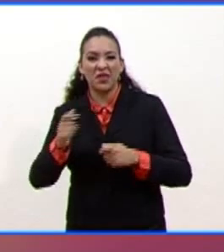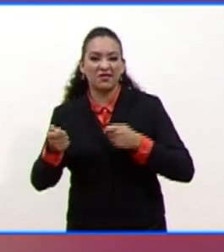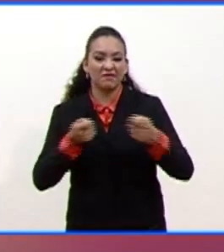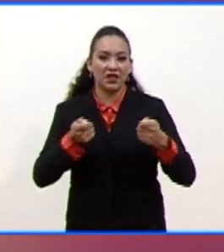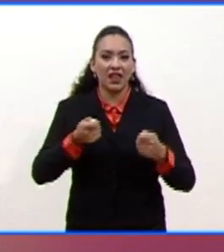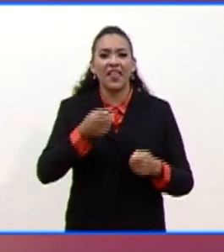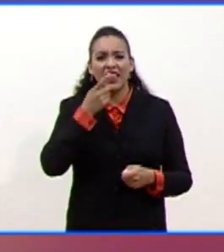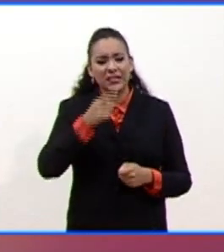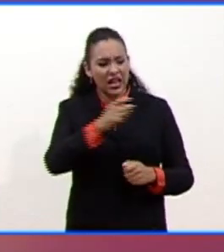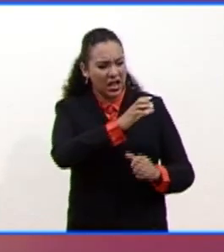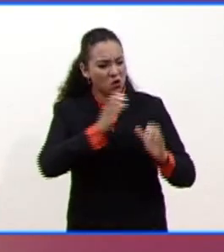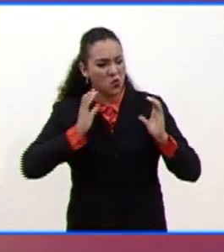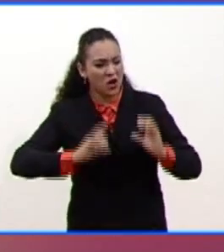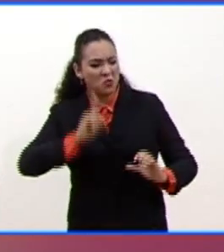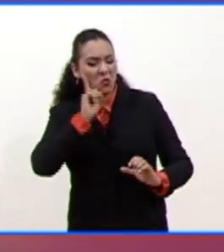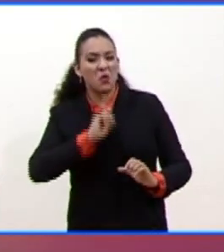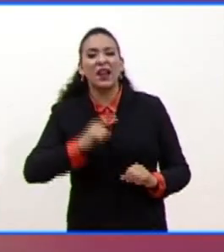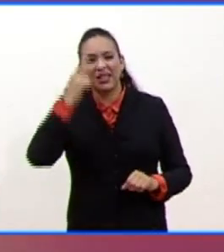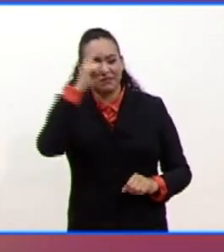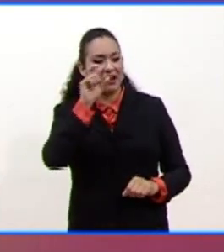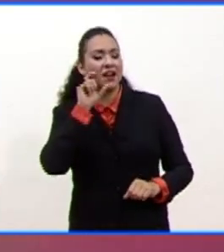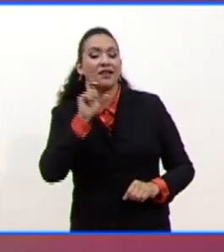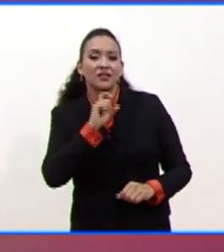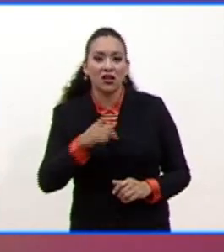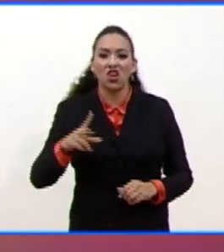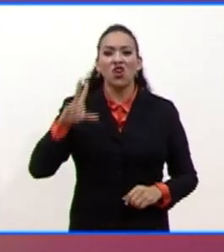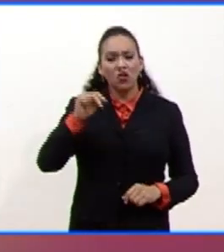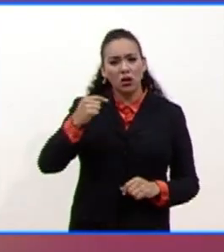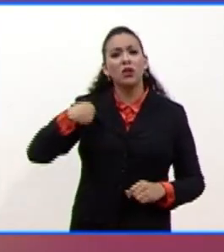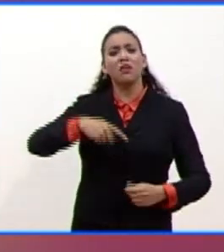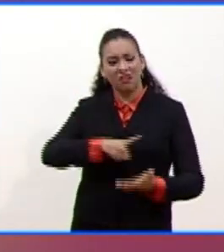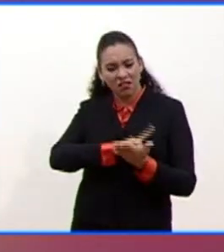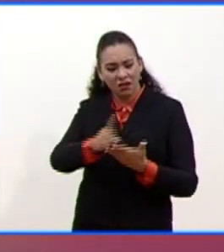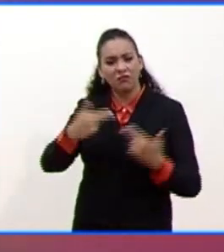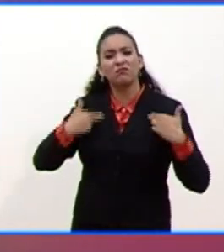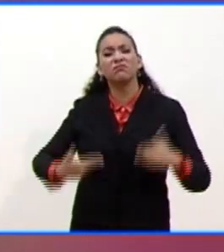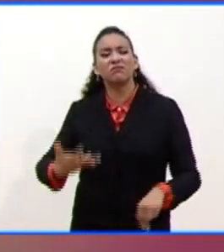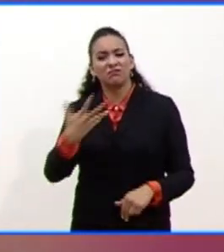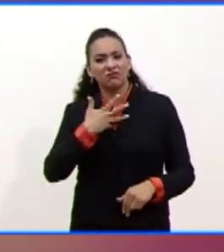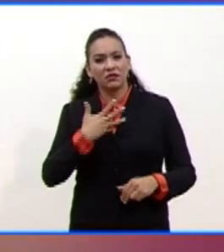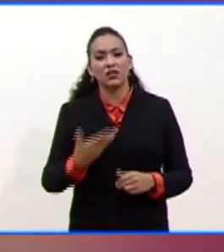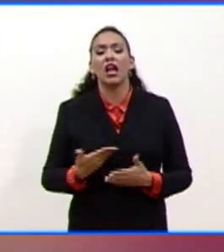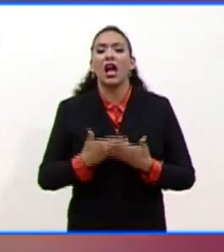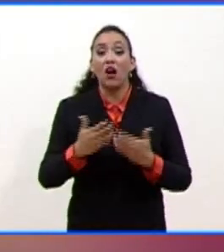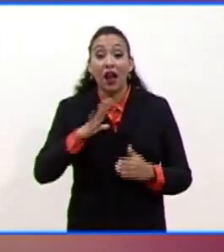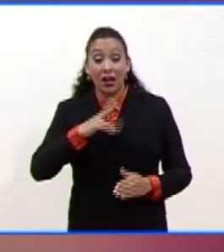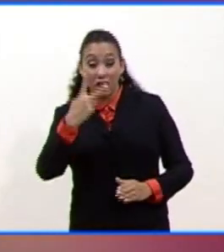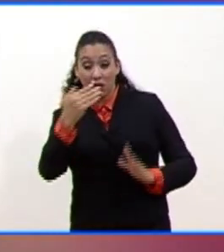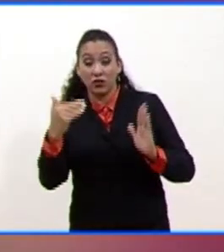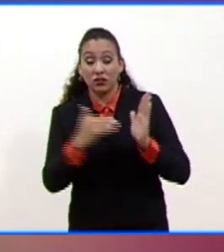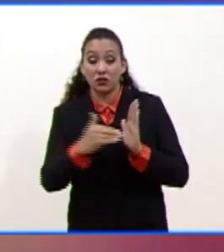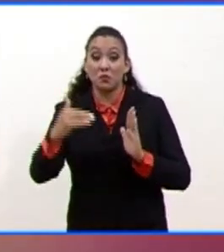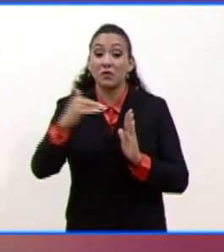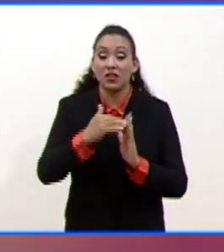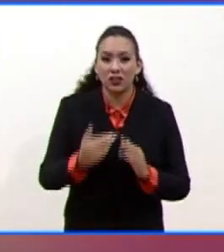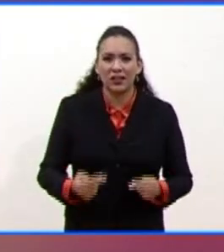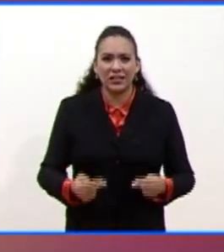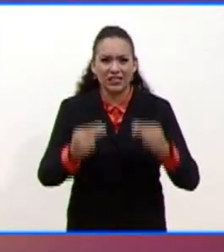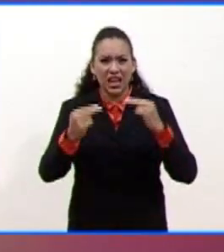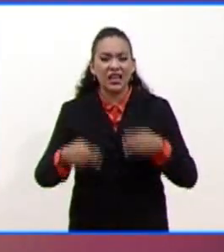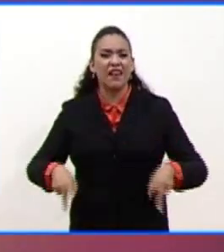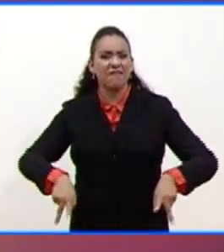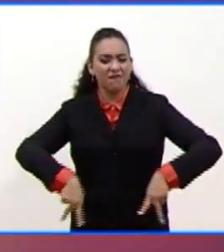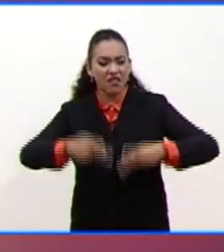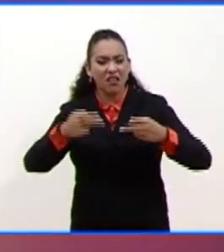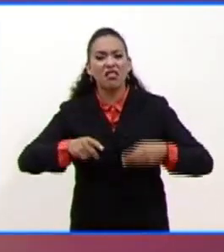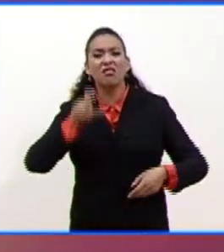sexuales y no como sujetas de derechos. Mismo algoritmo que hoy auspicia más de 2 millones de mercados de explotación